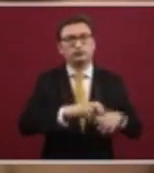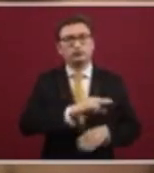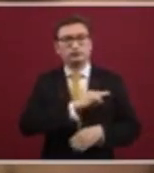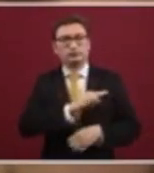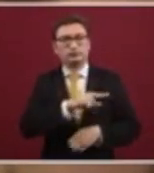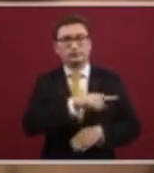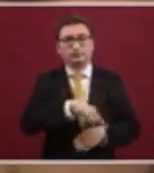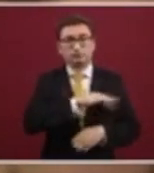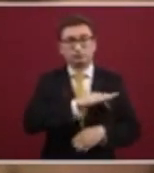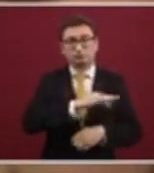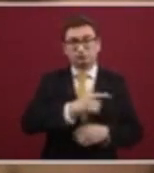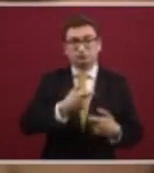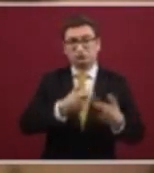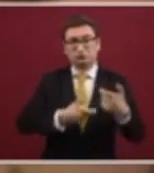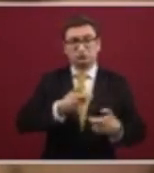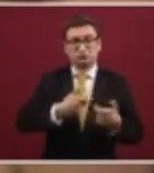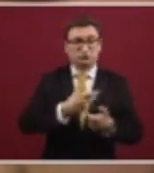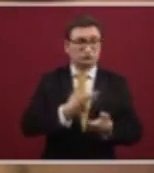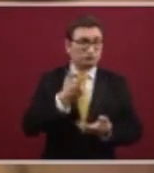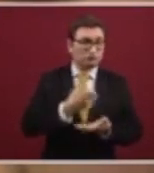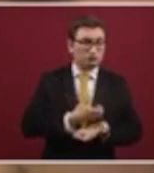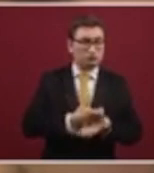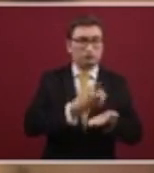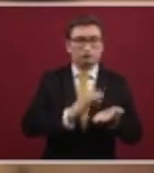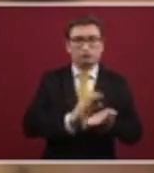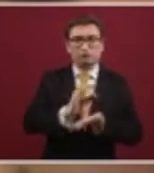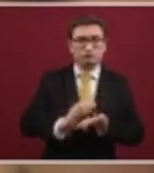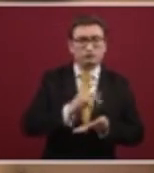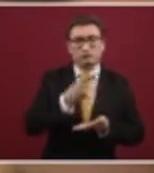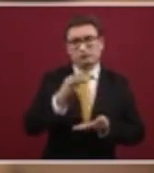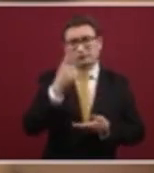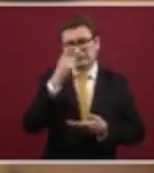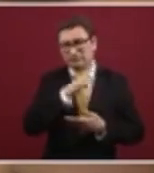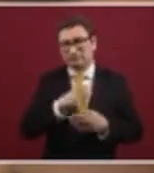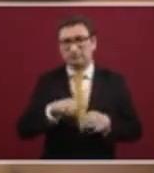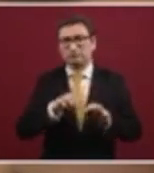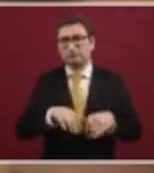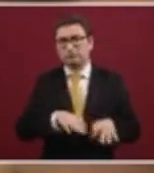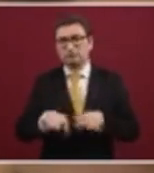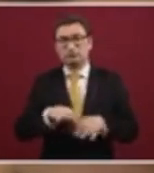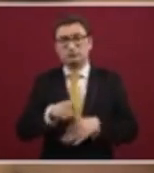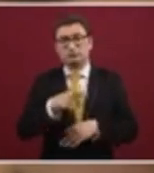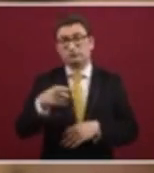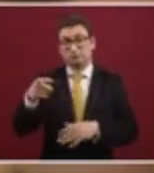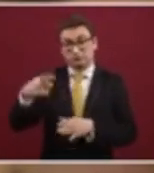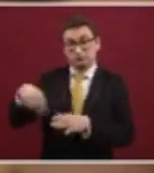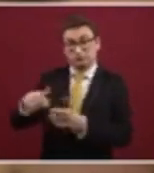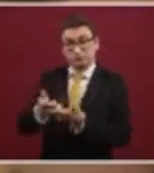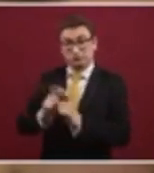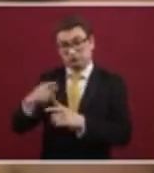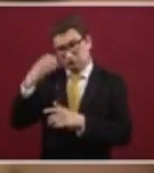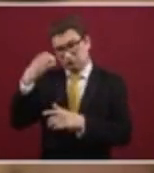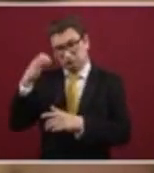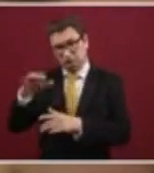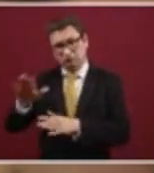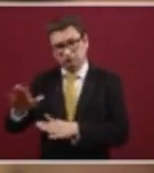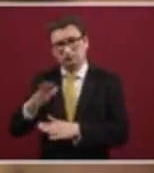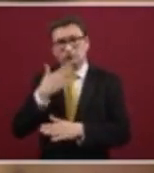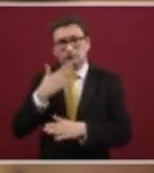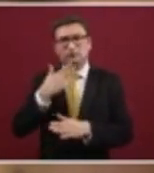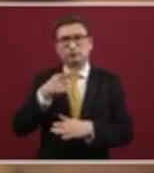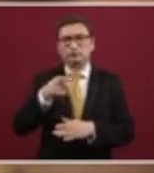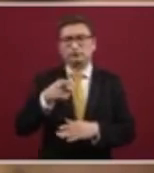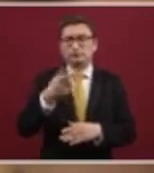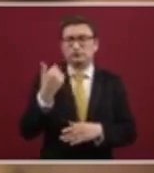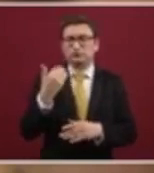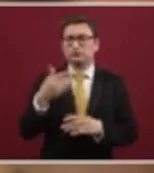poder invertir y que esto es uno de los factores por los cuales no se ha creado empleo. Más allá de los expertos, el TCE ya